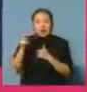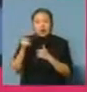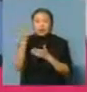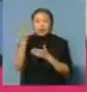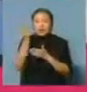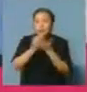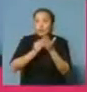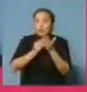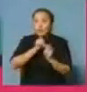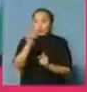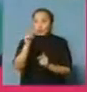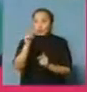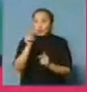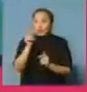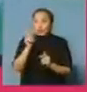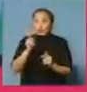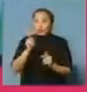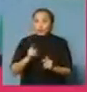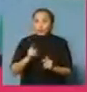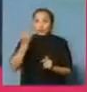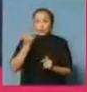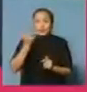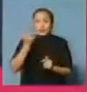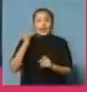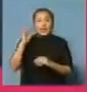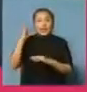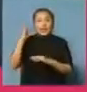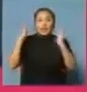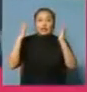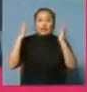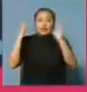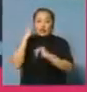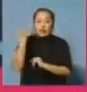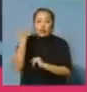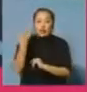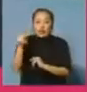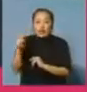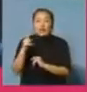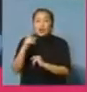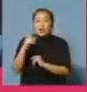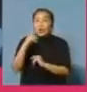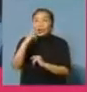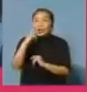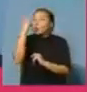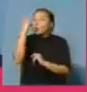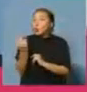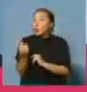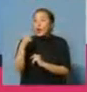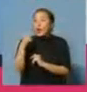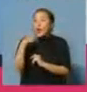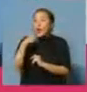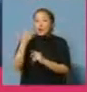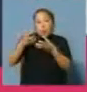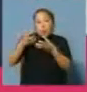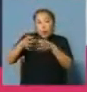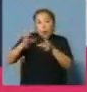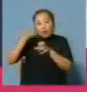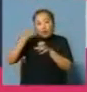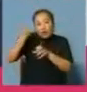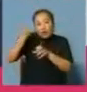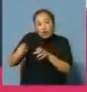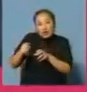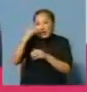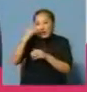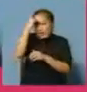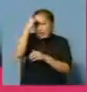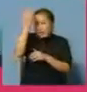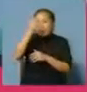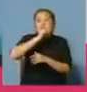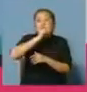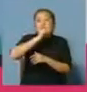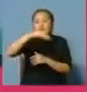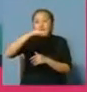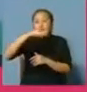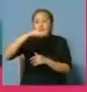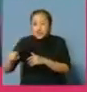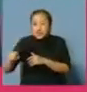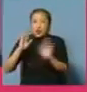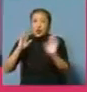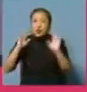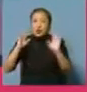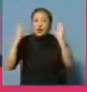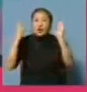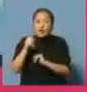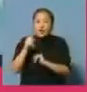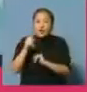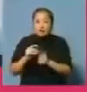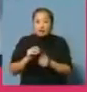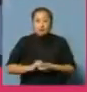Edesma. Y ahí en el bosque hay un tucán poniendo sus huevos frente a un río y